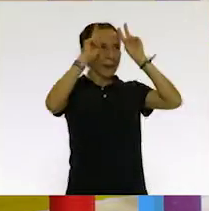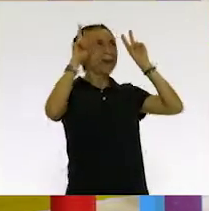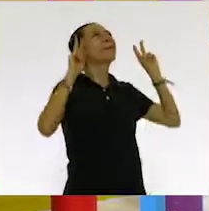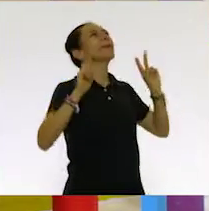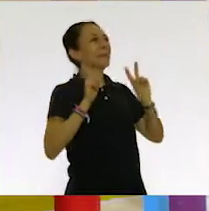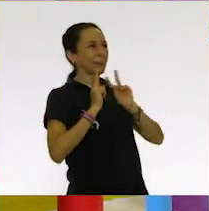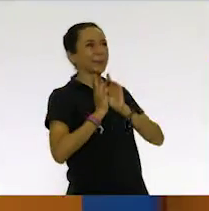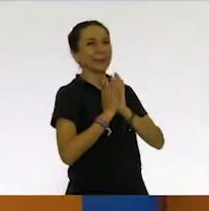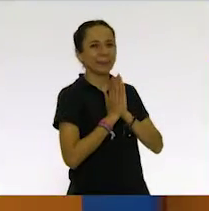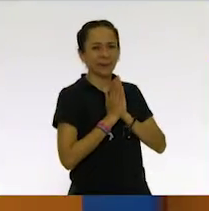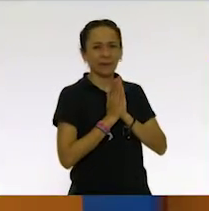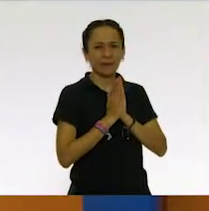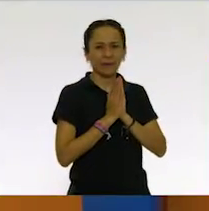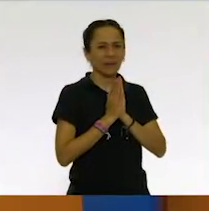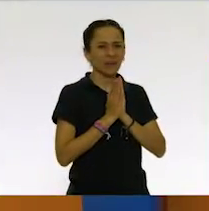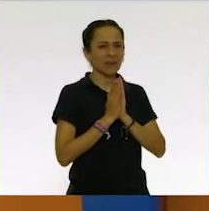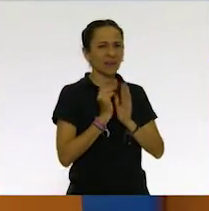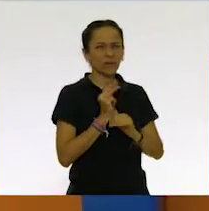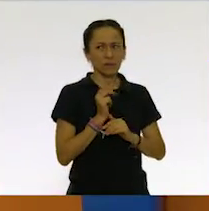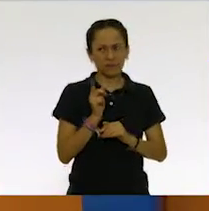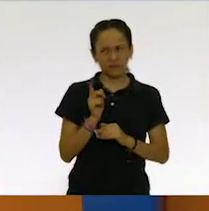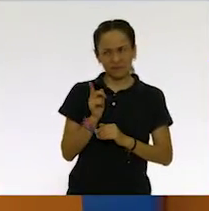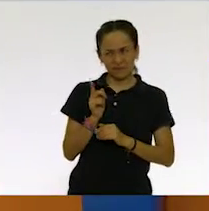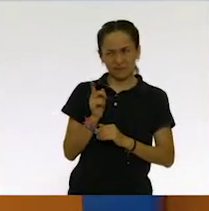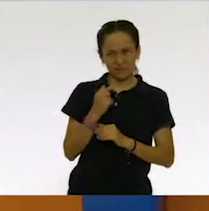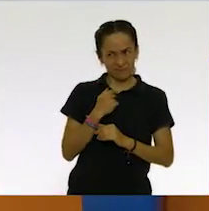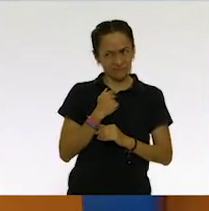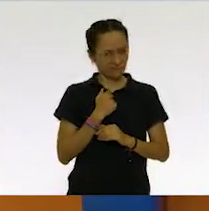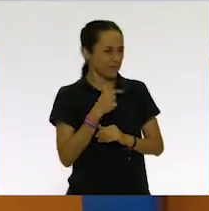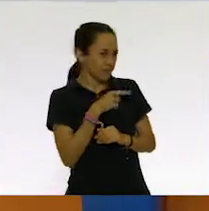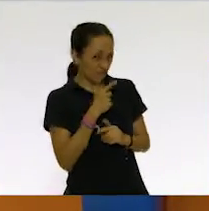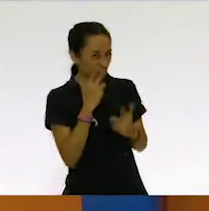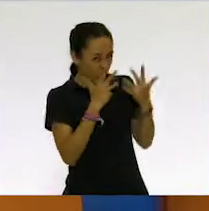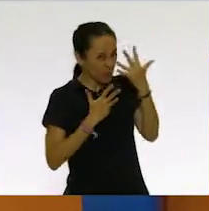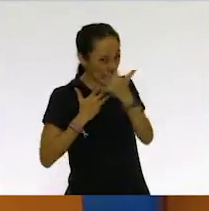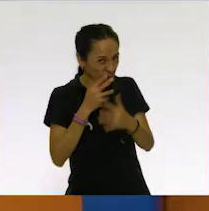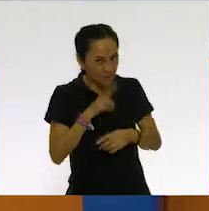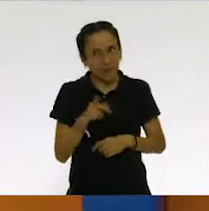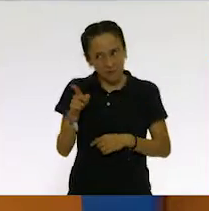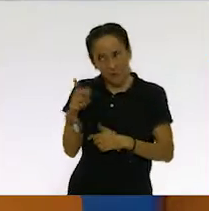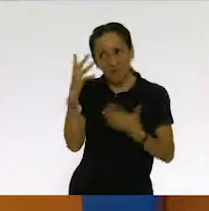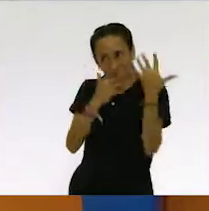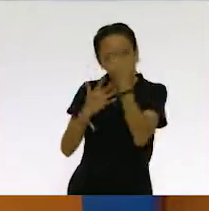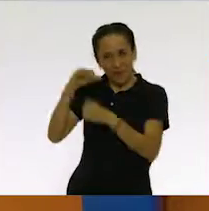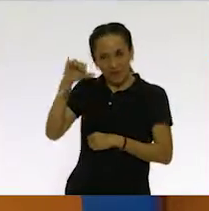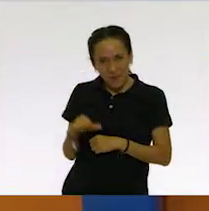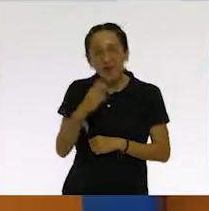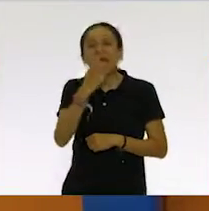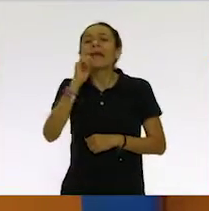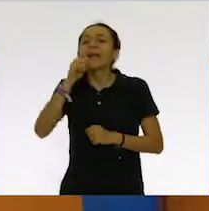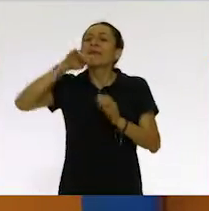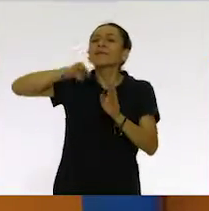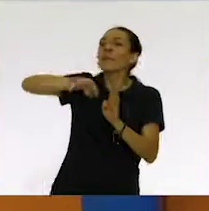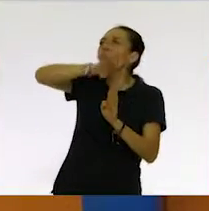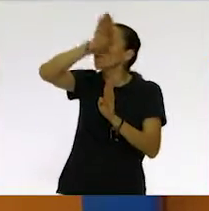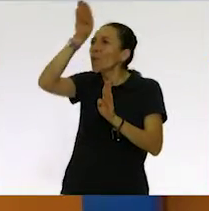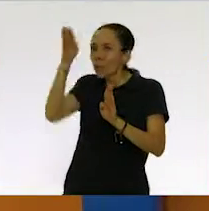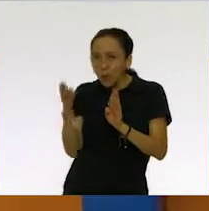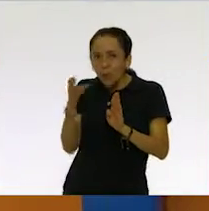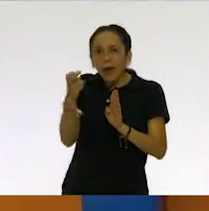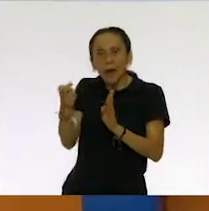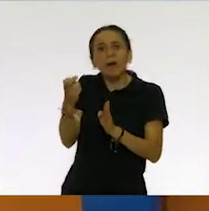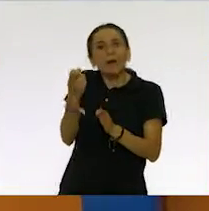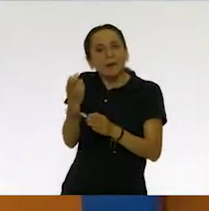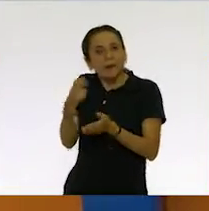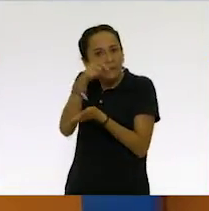confundido, ¿verdad? Hoy vienes muy confundido. Pero bueno, la cueva, Oscar, sí tiene que ver con el lugar en el que habita un oso. Pero